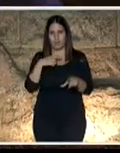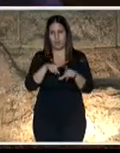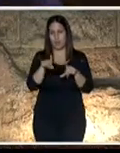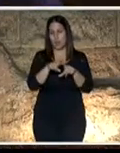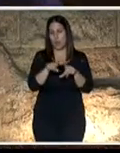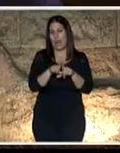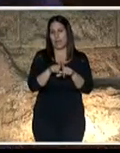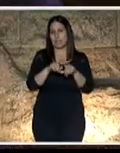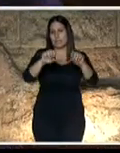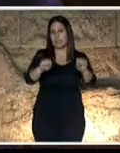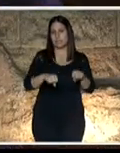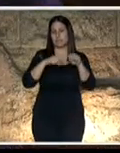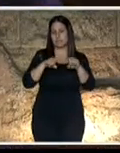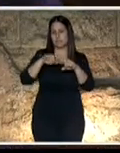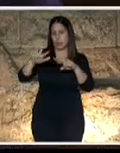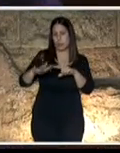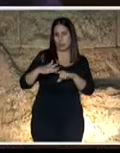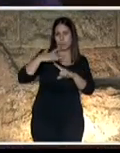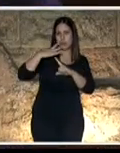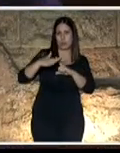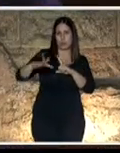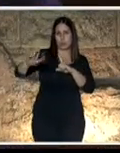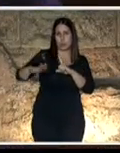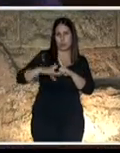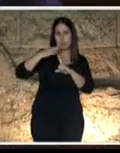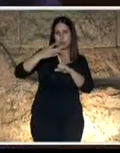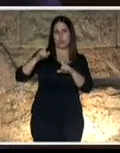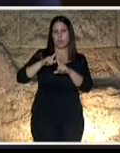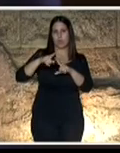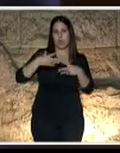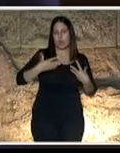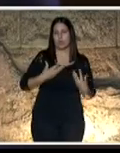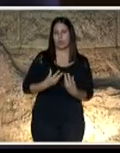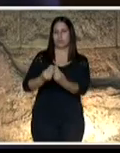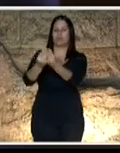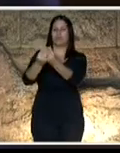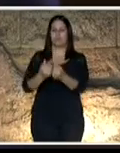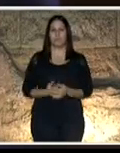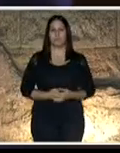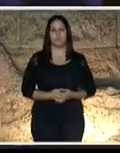sábanas de espuma, llevadme con vosotras.